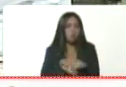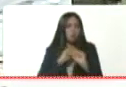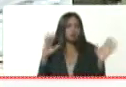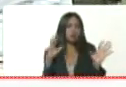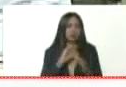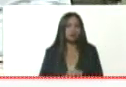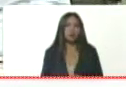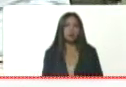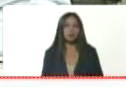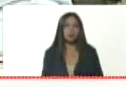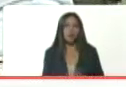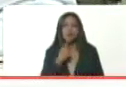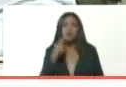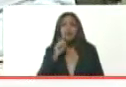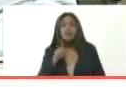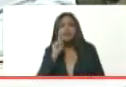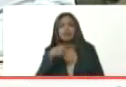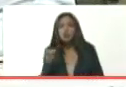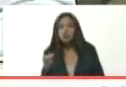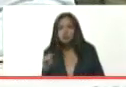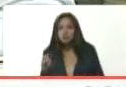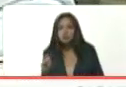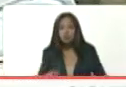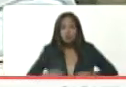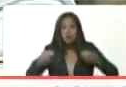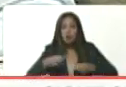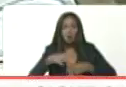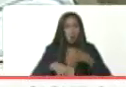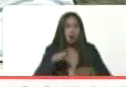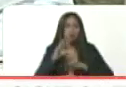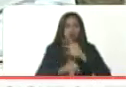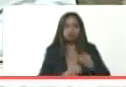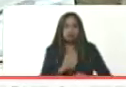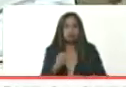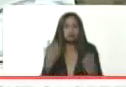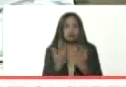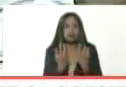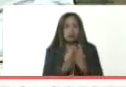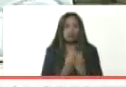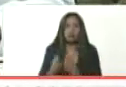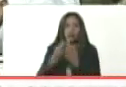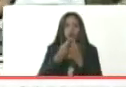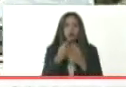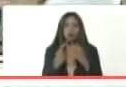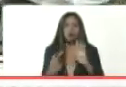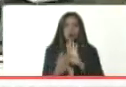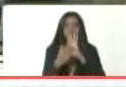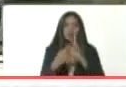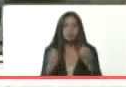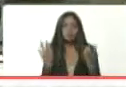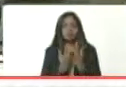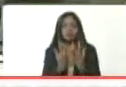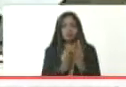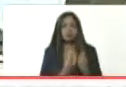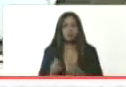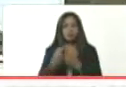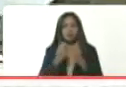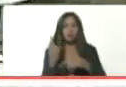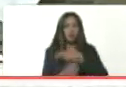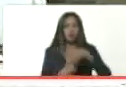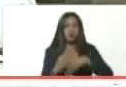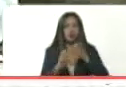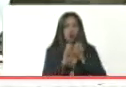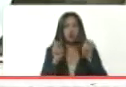o viento es el mercado capitalista de la guerra económica frente a la guerra económica revolución educativa